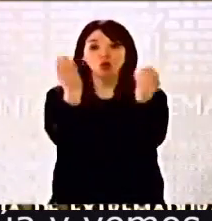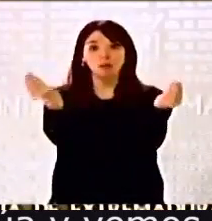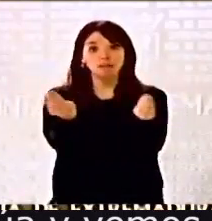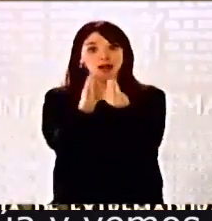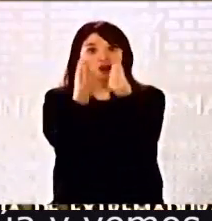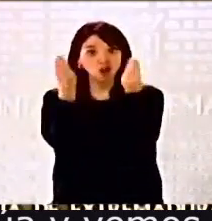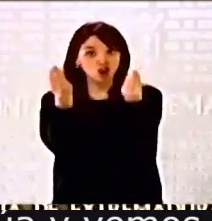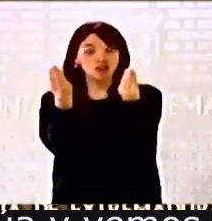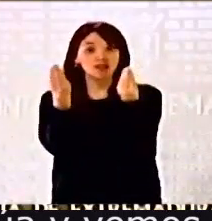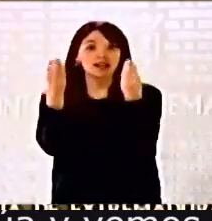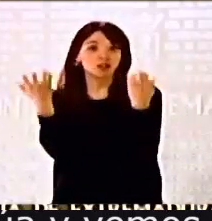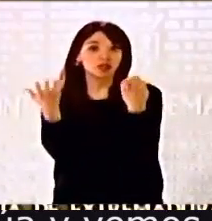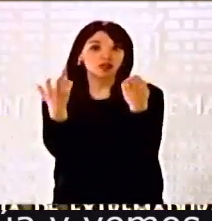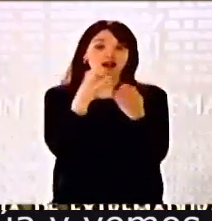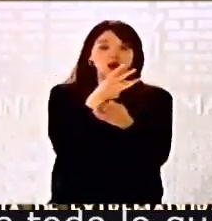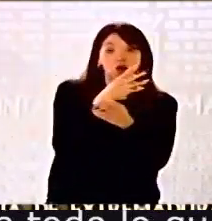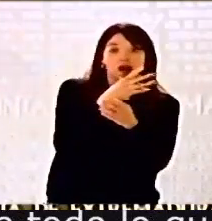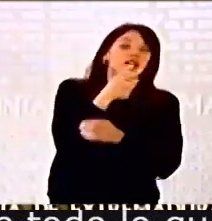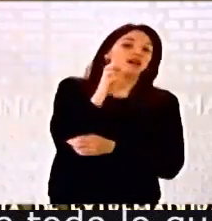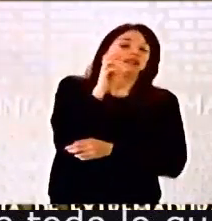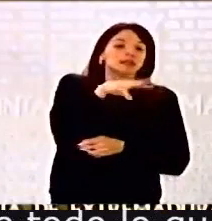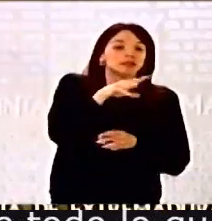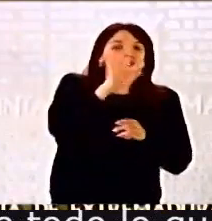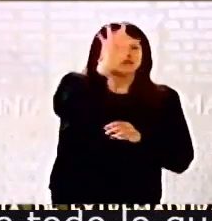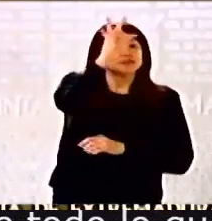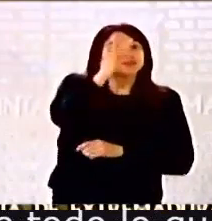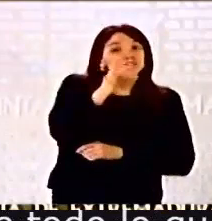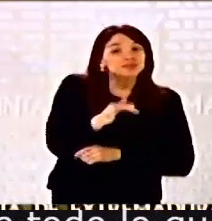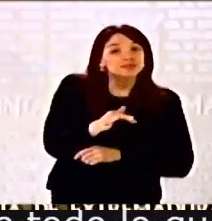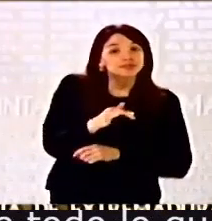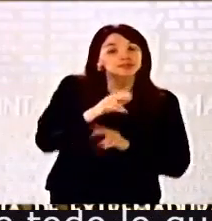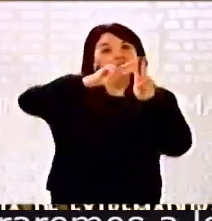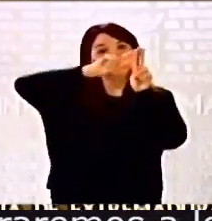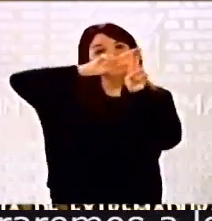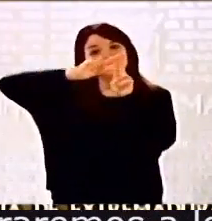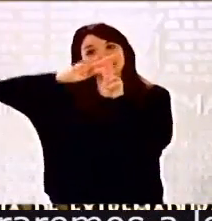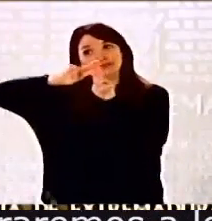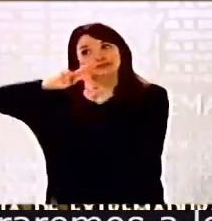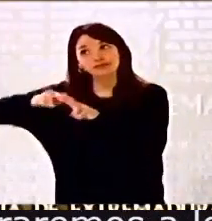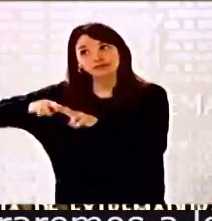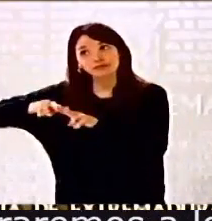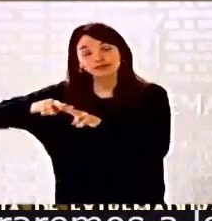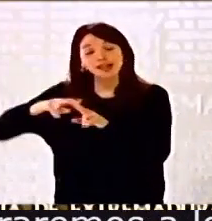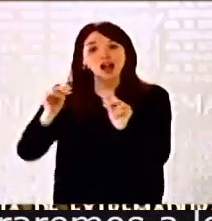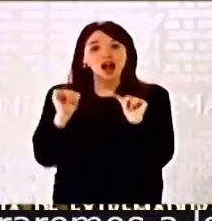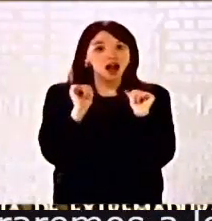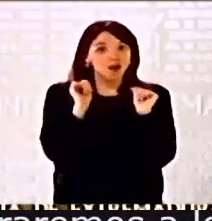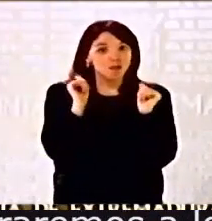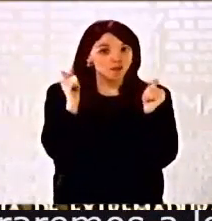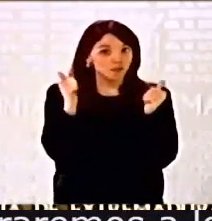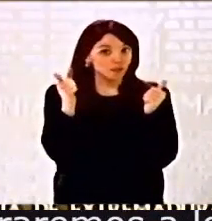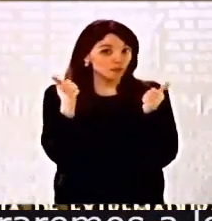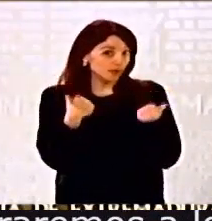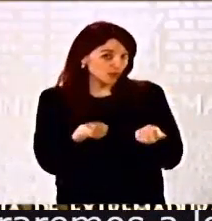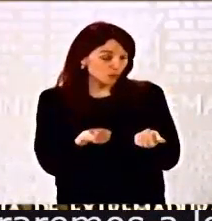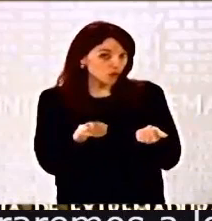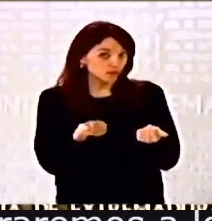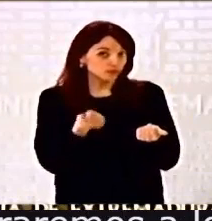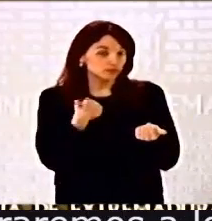va a realizar durante los 3 meses, nos encontraremos a lo mejor al principio del trimestre, que es donde se ocasiona